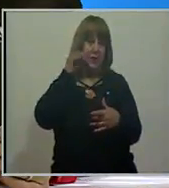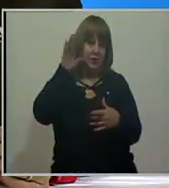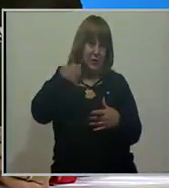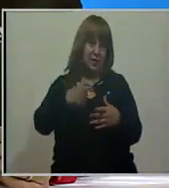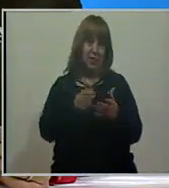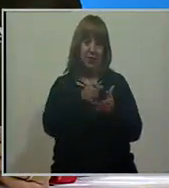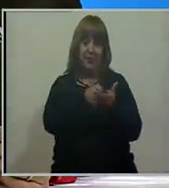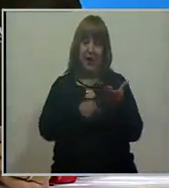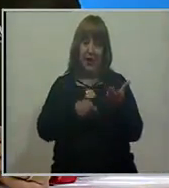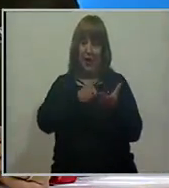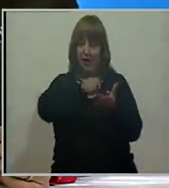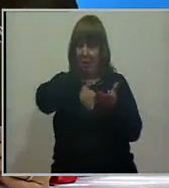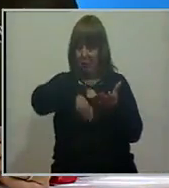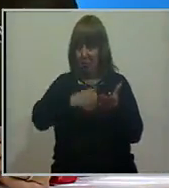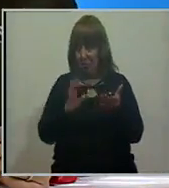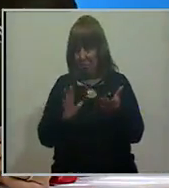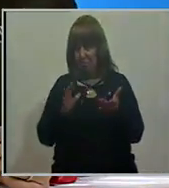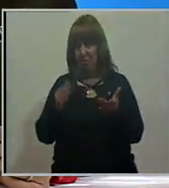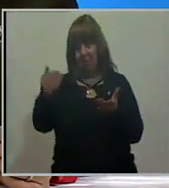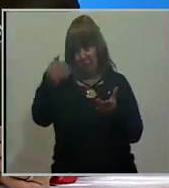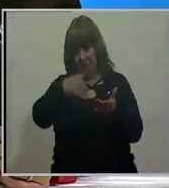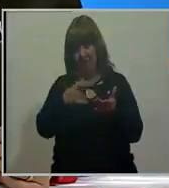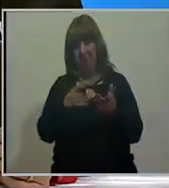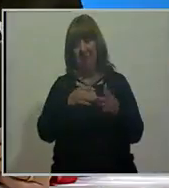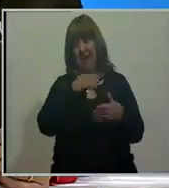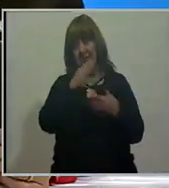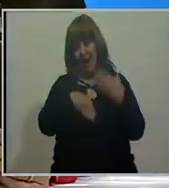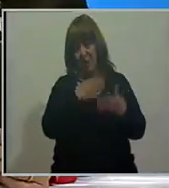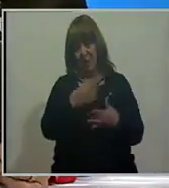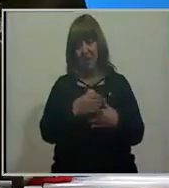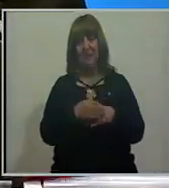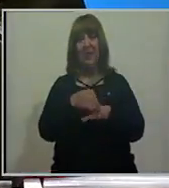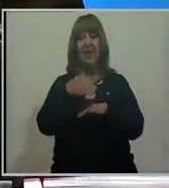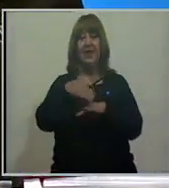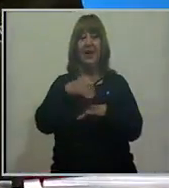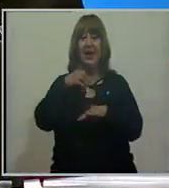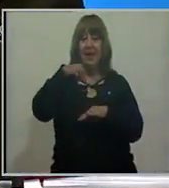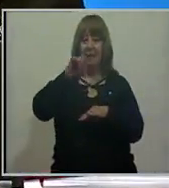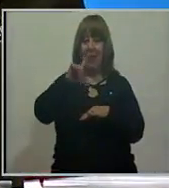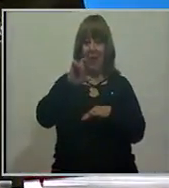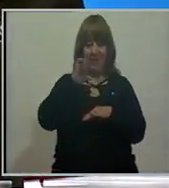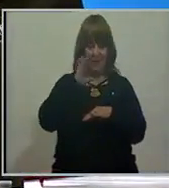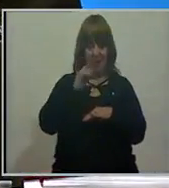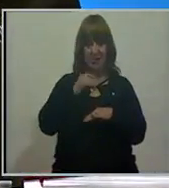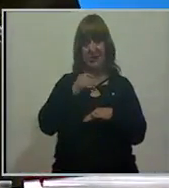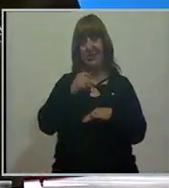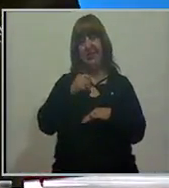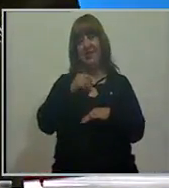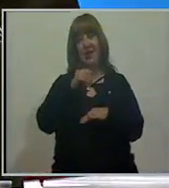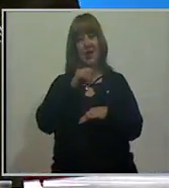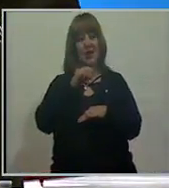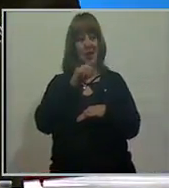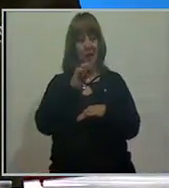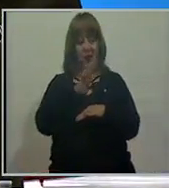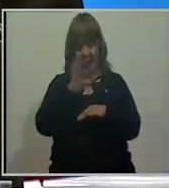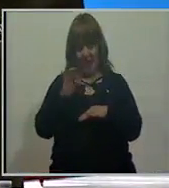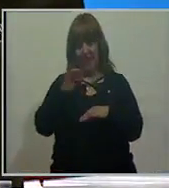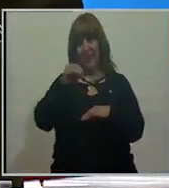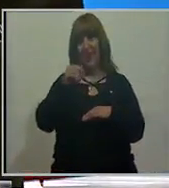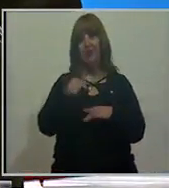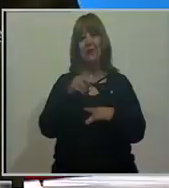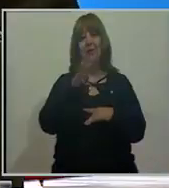cargo. Pagá con tarjeta sin moverte de tu casa. Nervo Baterías, Pedro V. Palacios 40. En ciudad y también sucursales. ¿Vos en los